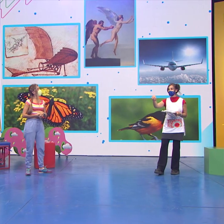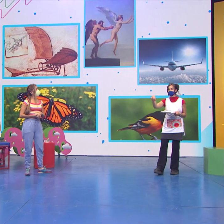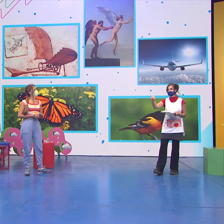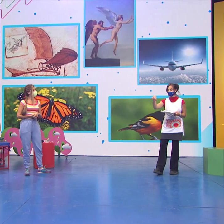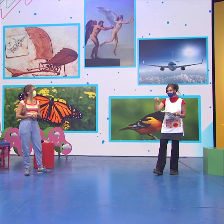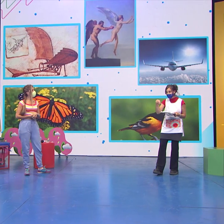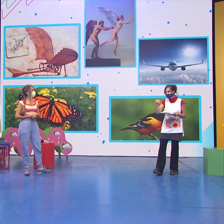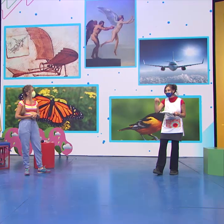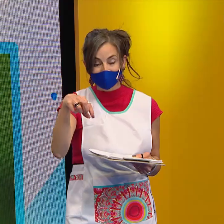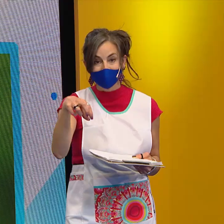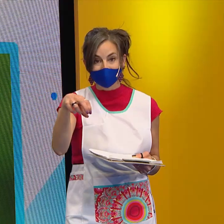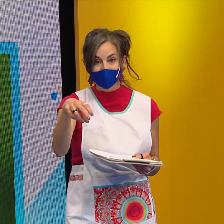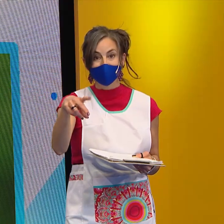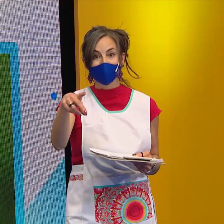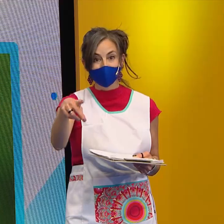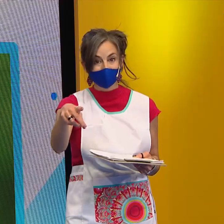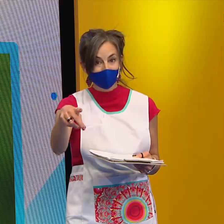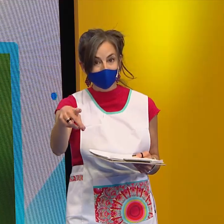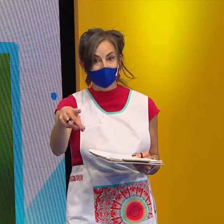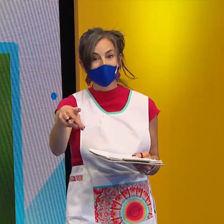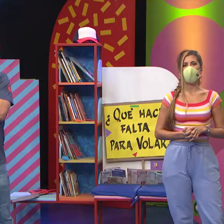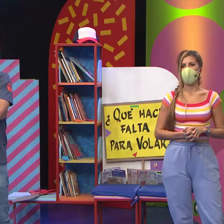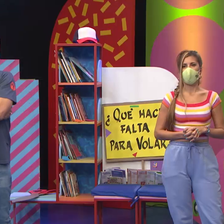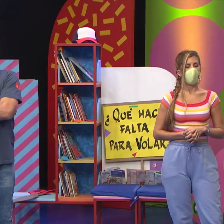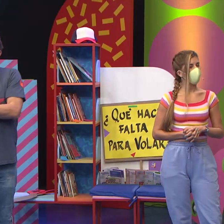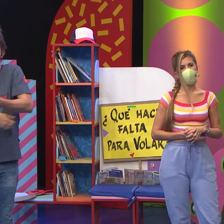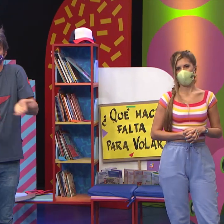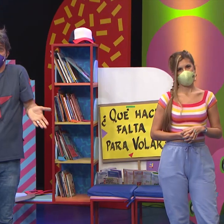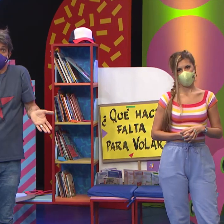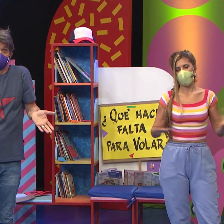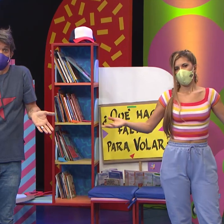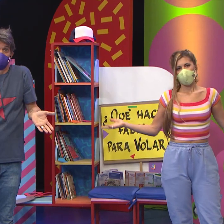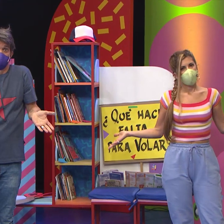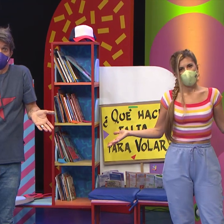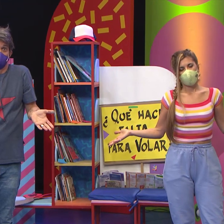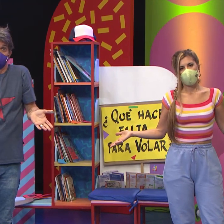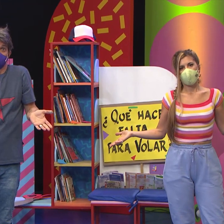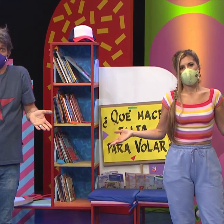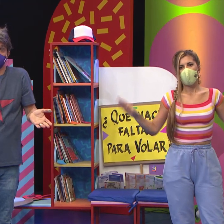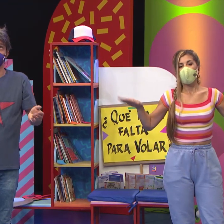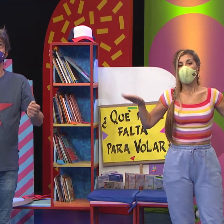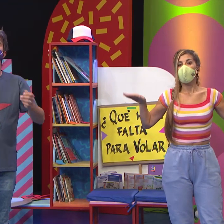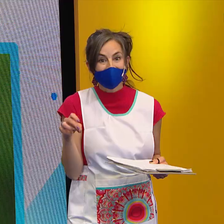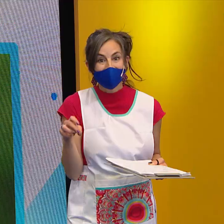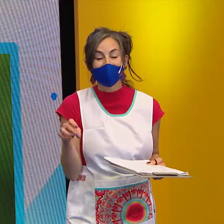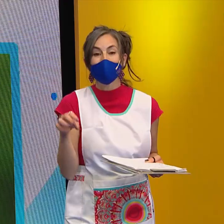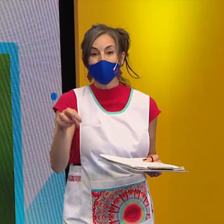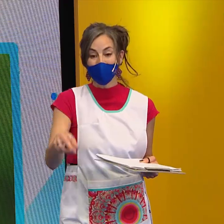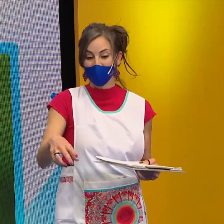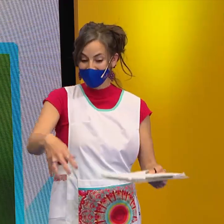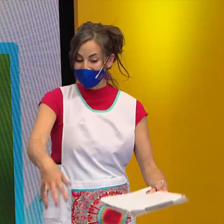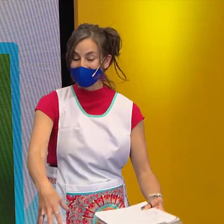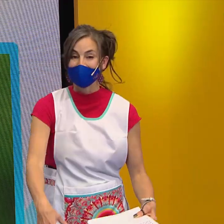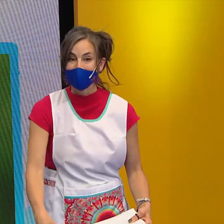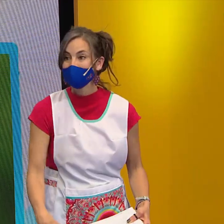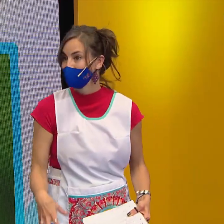heredaron de los dinosaurios. ¿Sabían que las aves descienden de los dinosaurios? Eso es impresionante. Esto nos acabamos de enterar algunos y algunas. Sí,